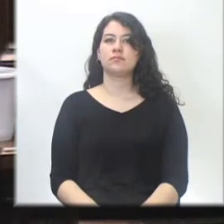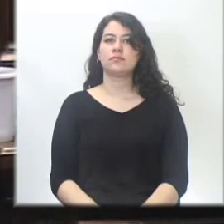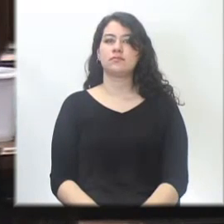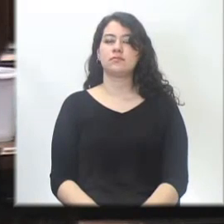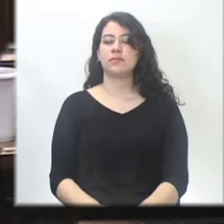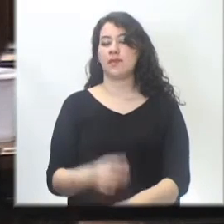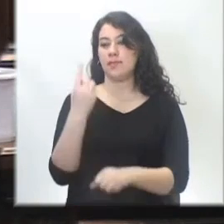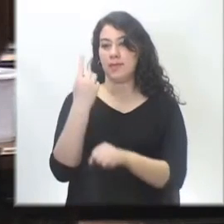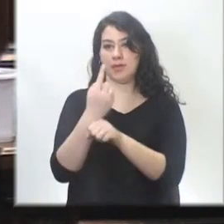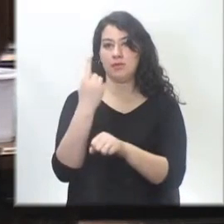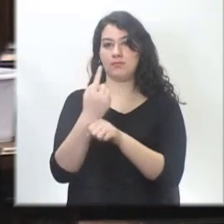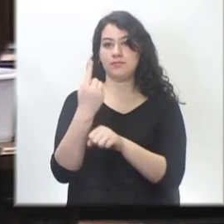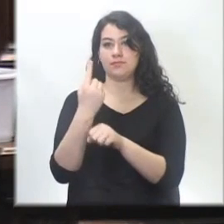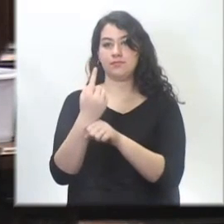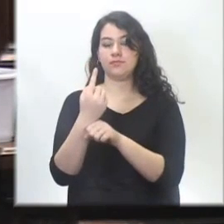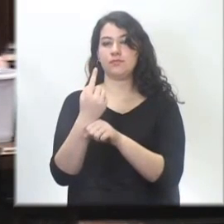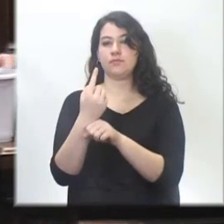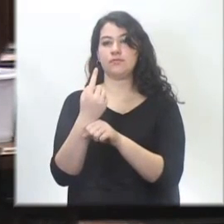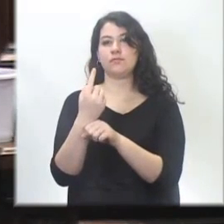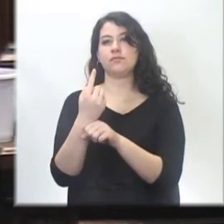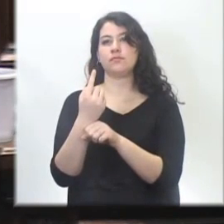En primer lugar,